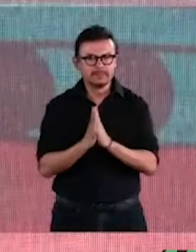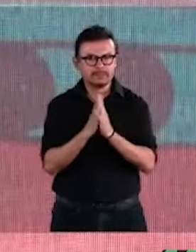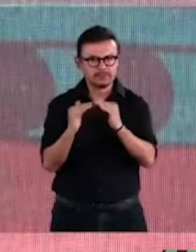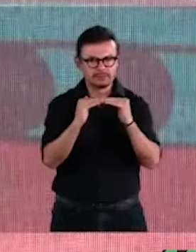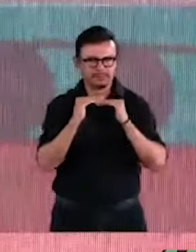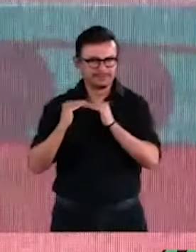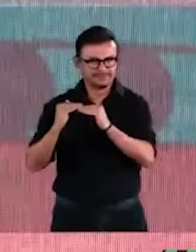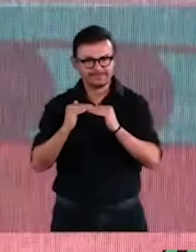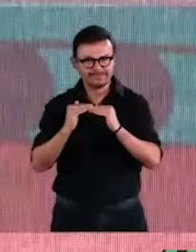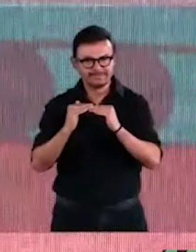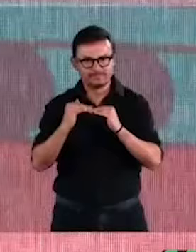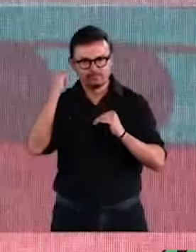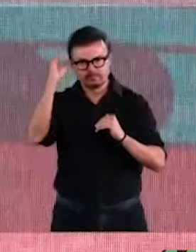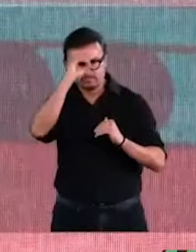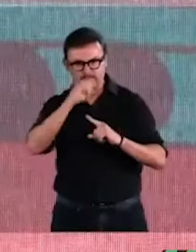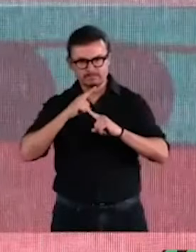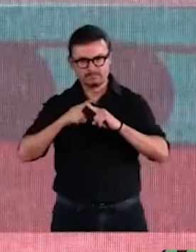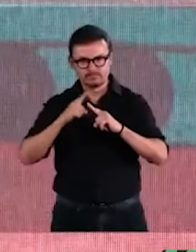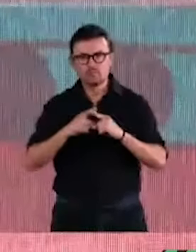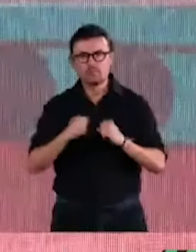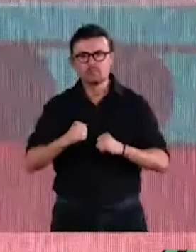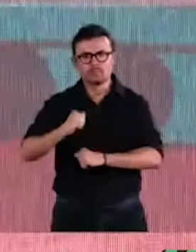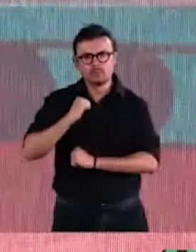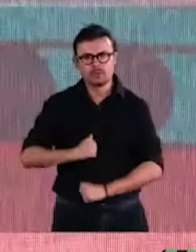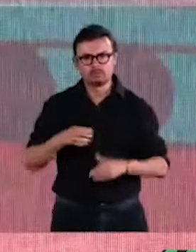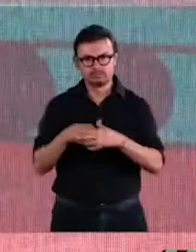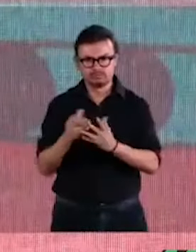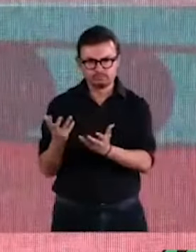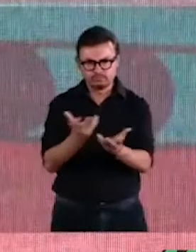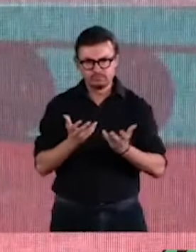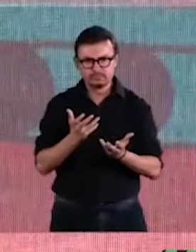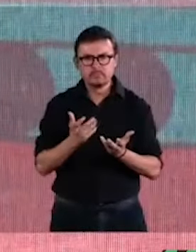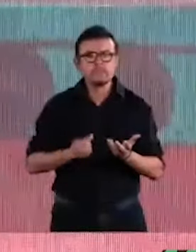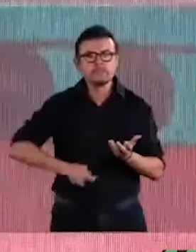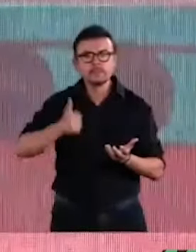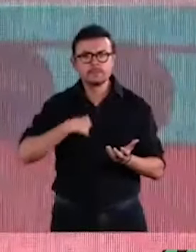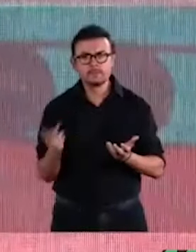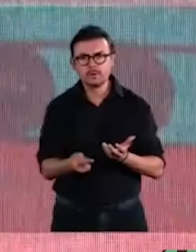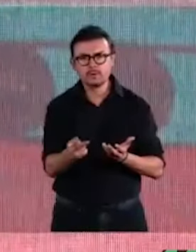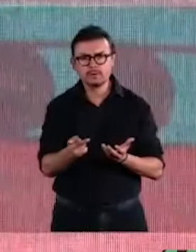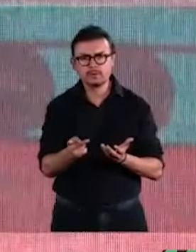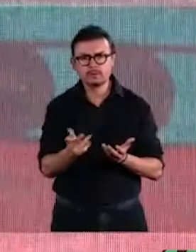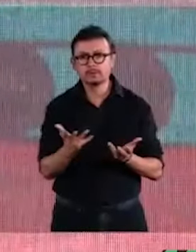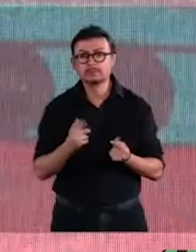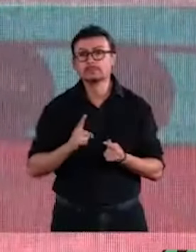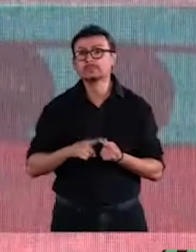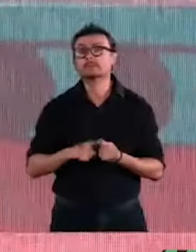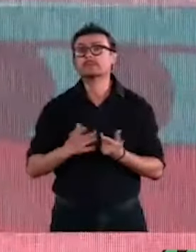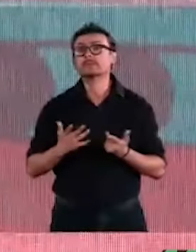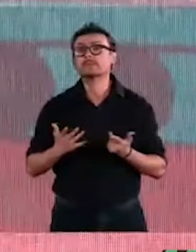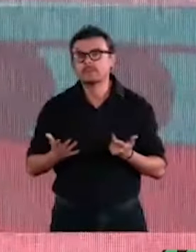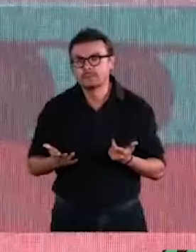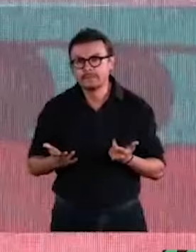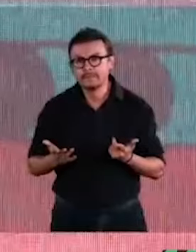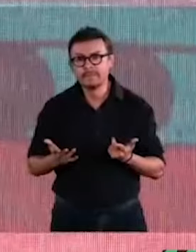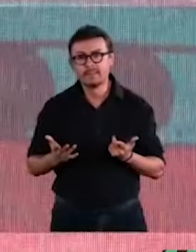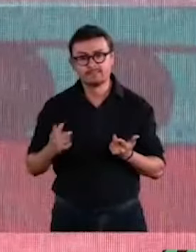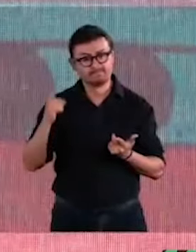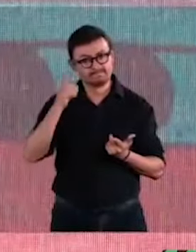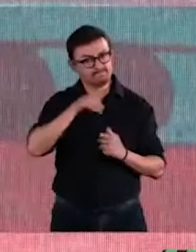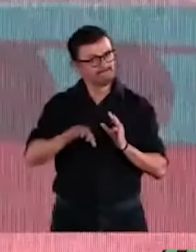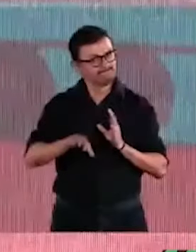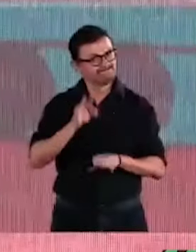pluralismo y división de poderes entonces la primera pregunta corresponde que es la estuvo difícil la selección pueden